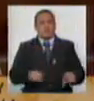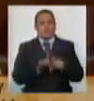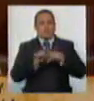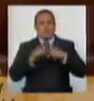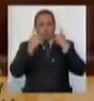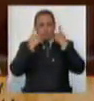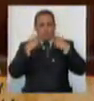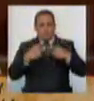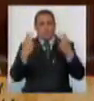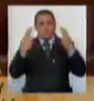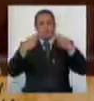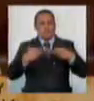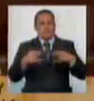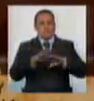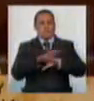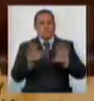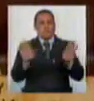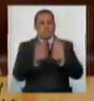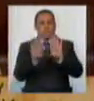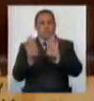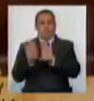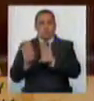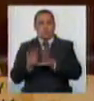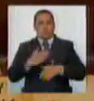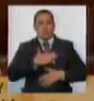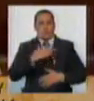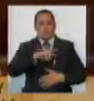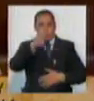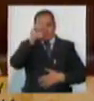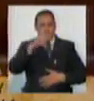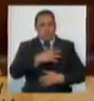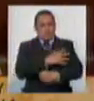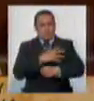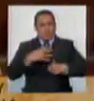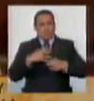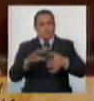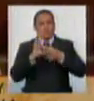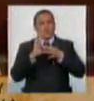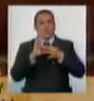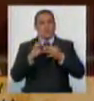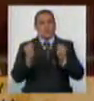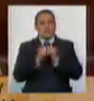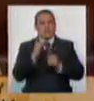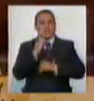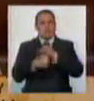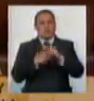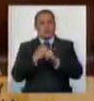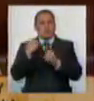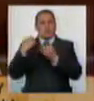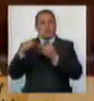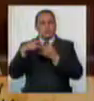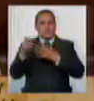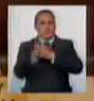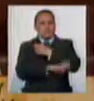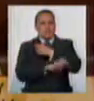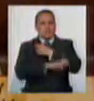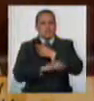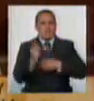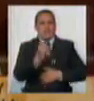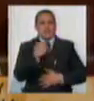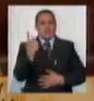nuestras fronteras finalmente cerradas, el Perú ha fortalecido las relaciones internacionales con todos los países de la